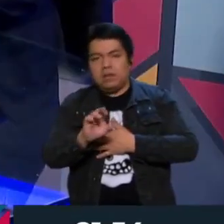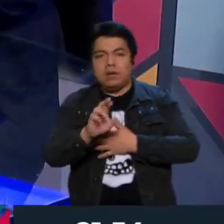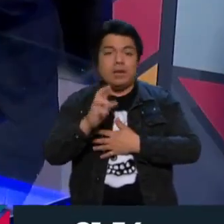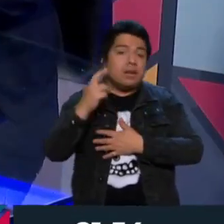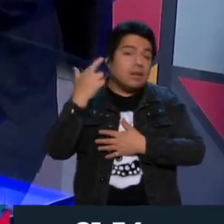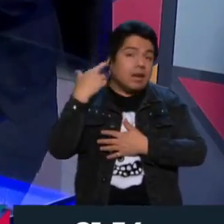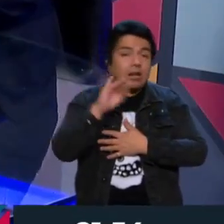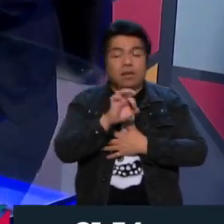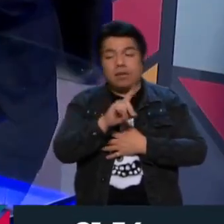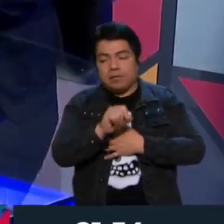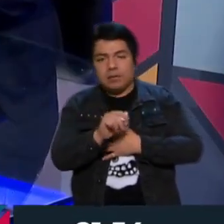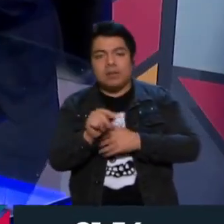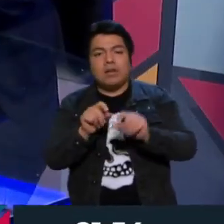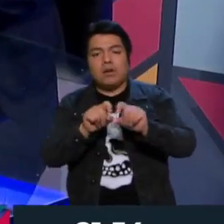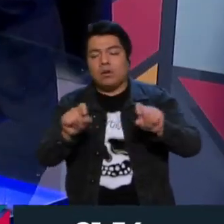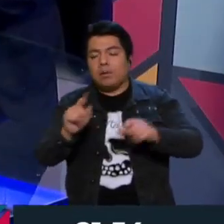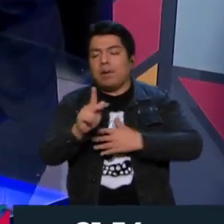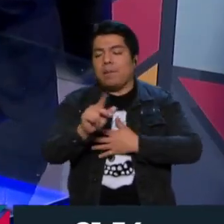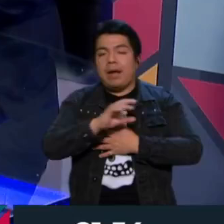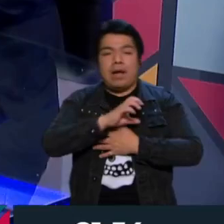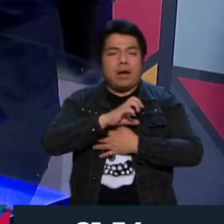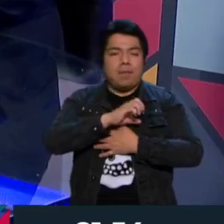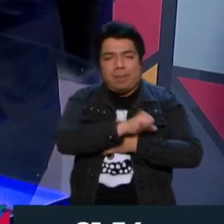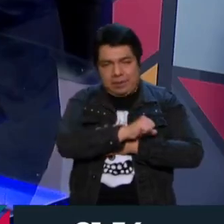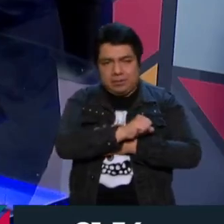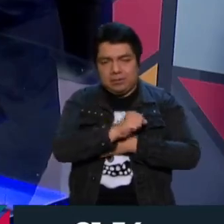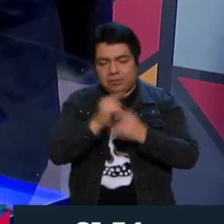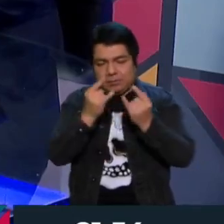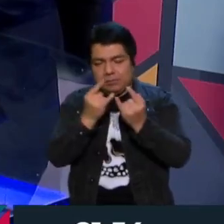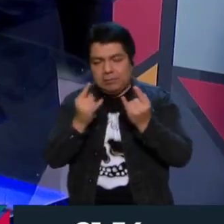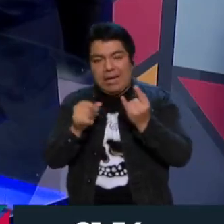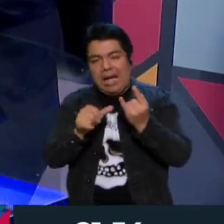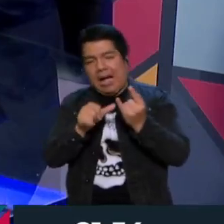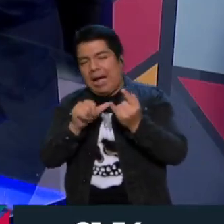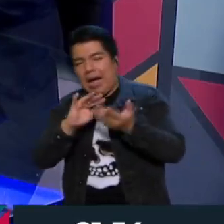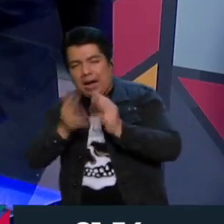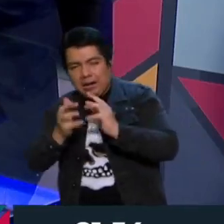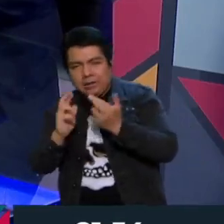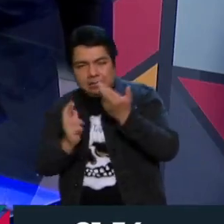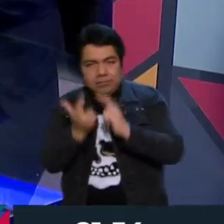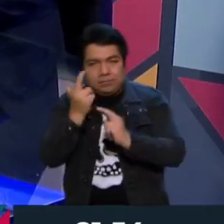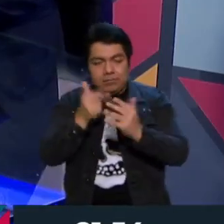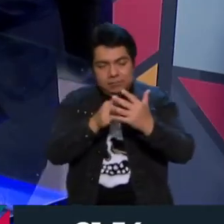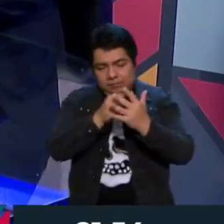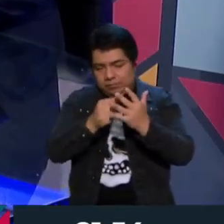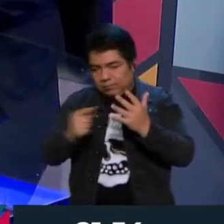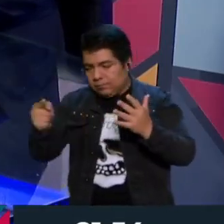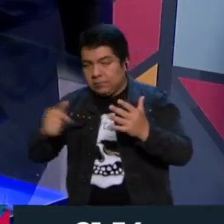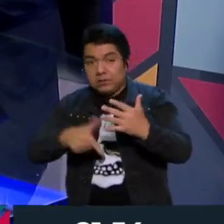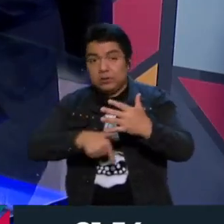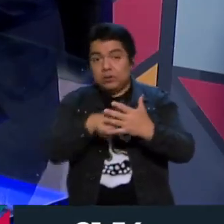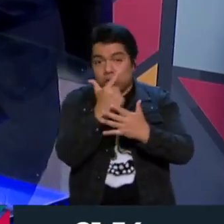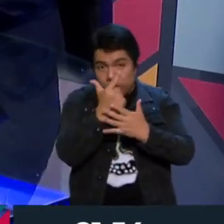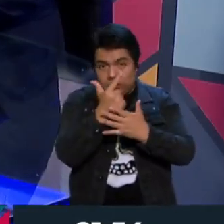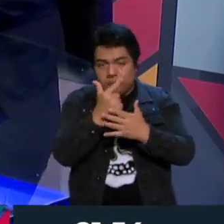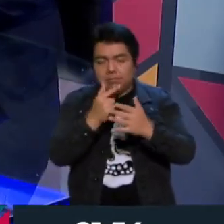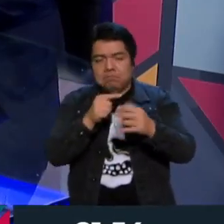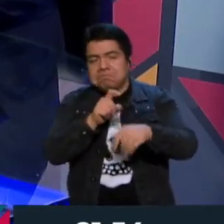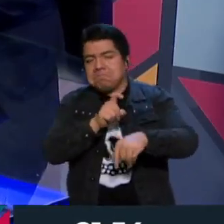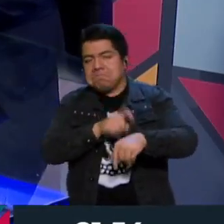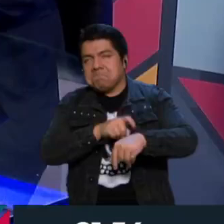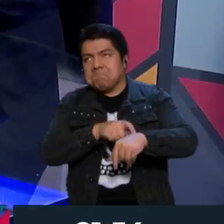llama Pasión por la Historia, las otras revoluciones, que es una serie de 12 episodios que duran unos,